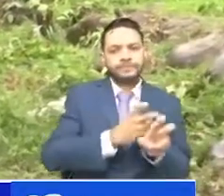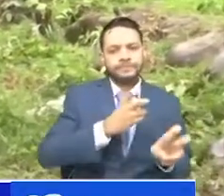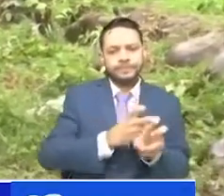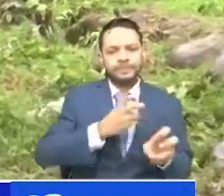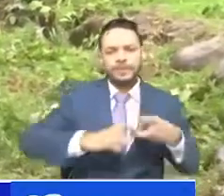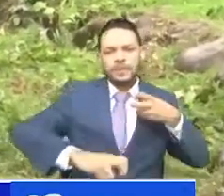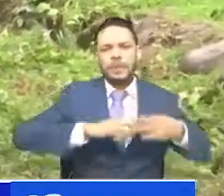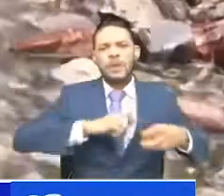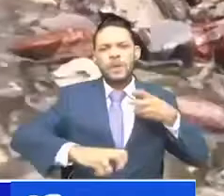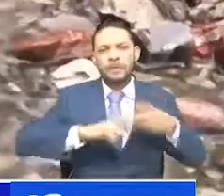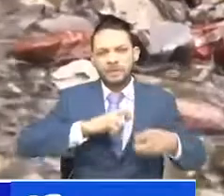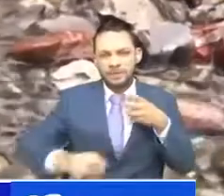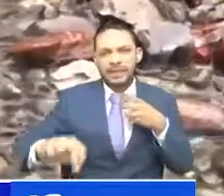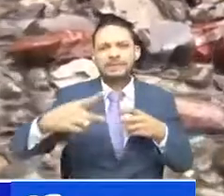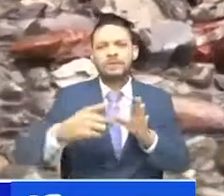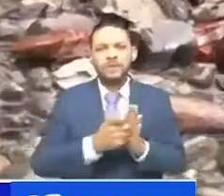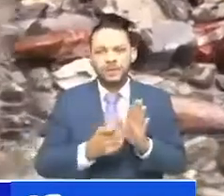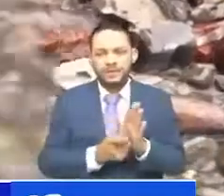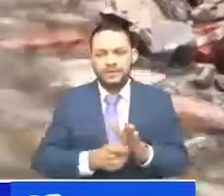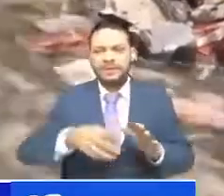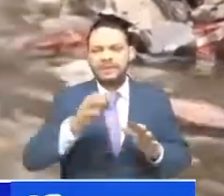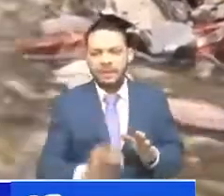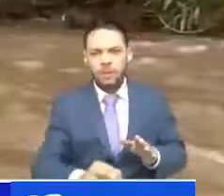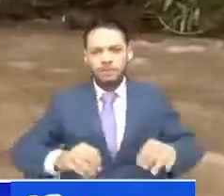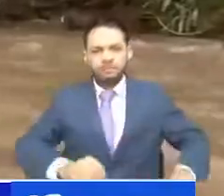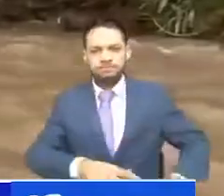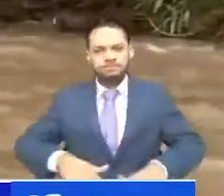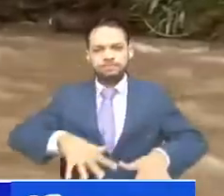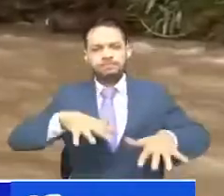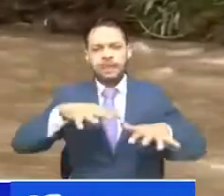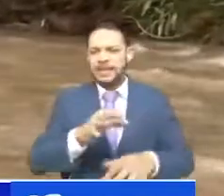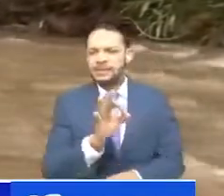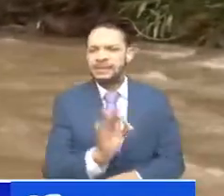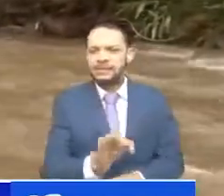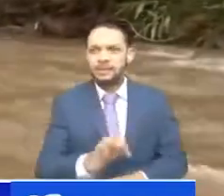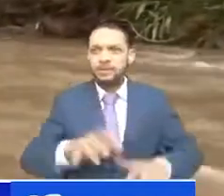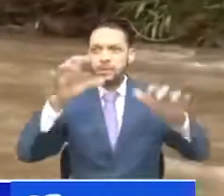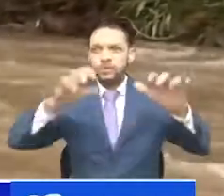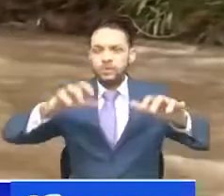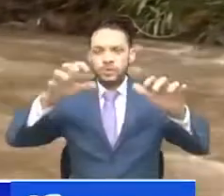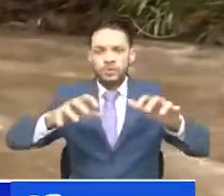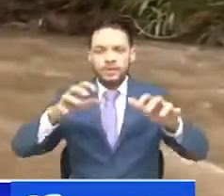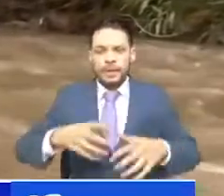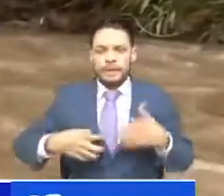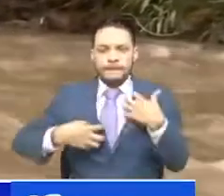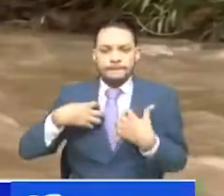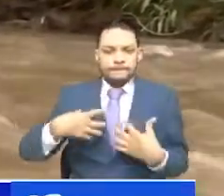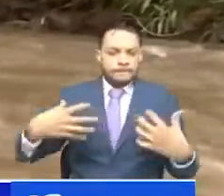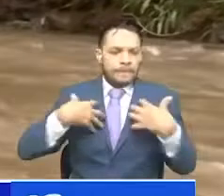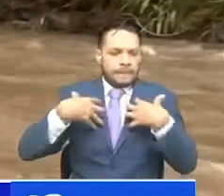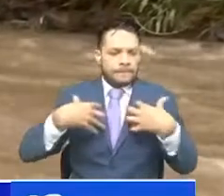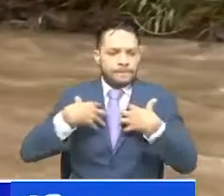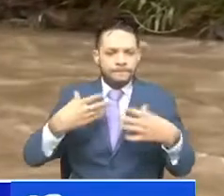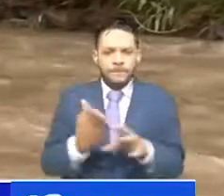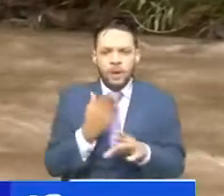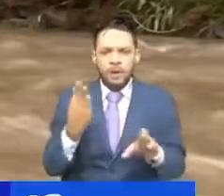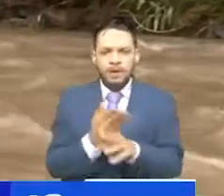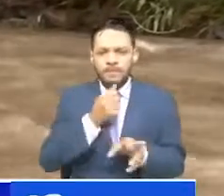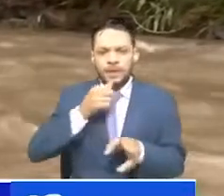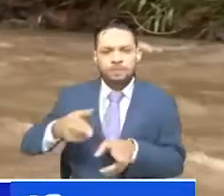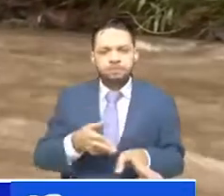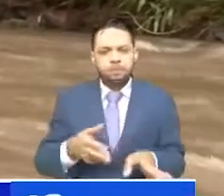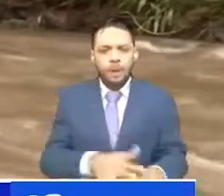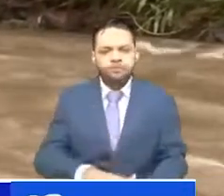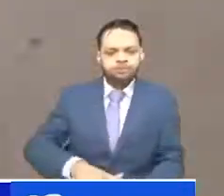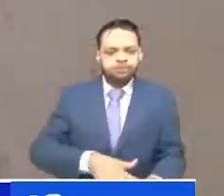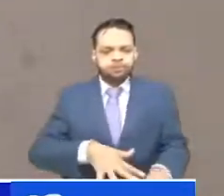Bajo sufren por segunda vez este tipo de inundaciones. Cada vez que llueve es una zozobra con este río, se metiéndose a cada rato y no